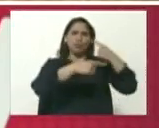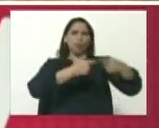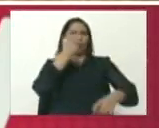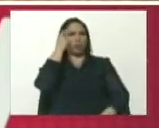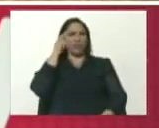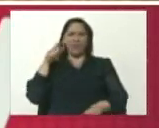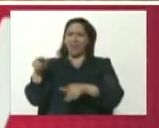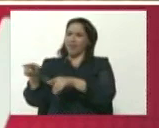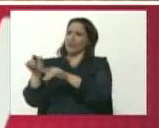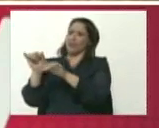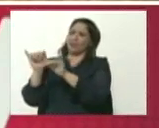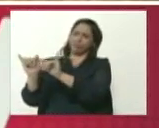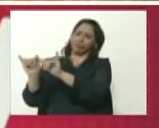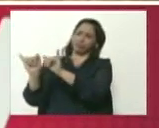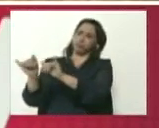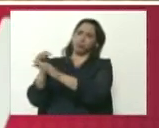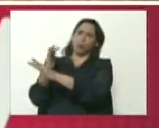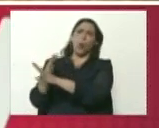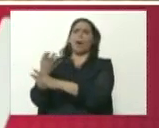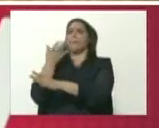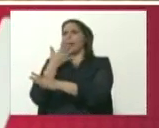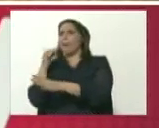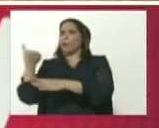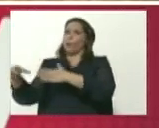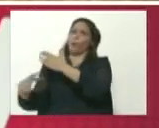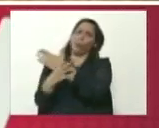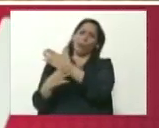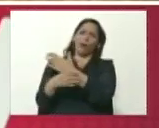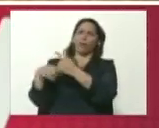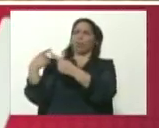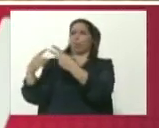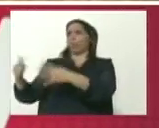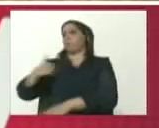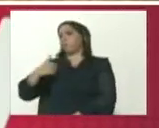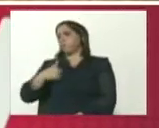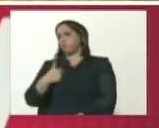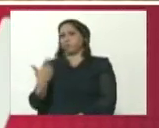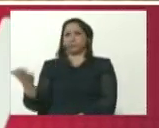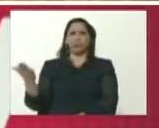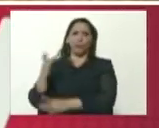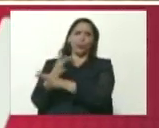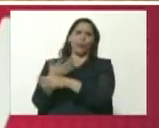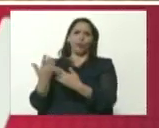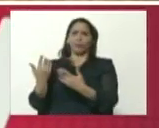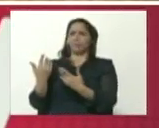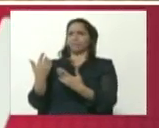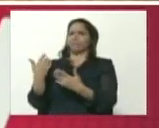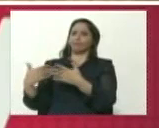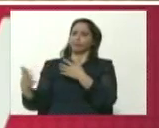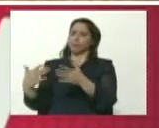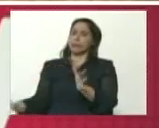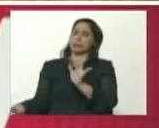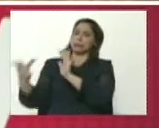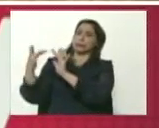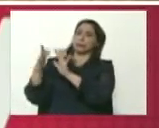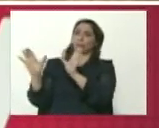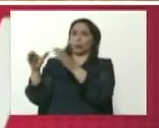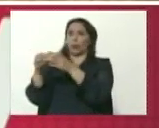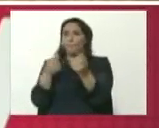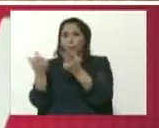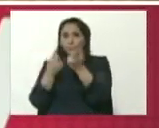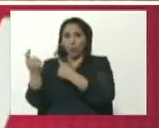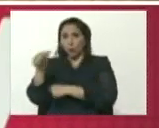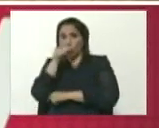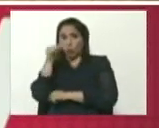en su juego de autoproclamado, que sigan en su juego macabro, en su alianza con el narcotráfico colombiano,